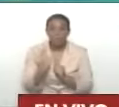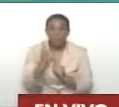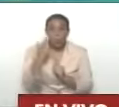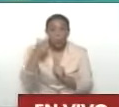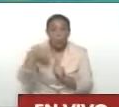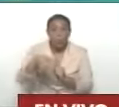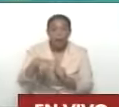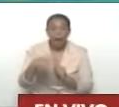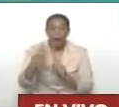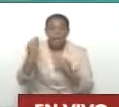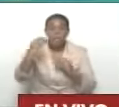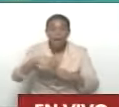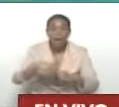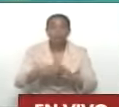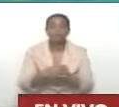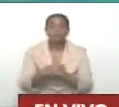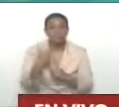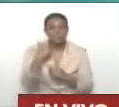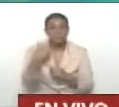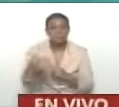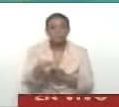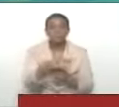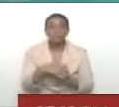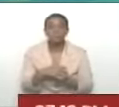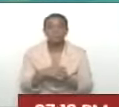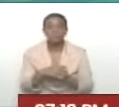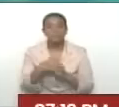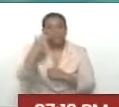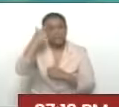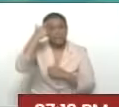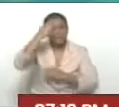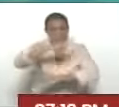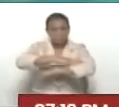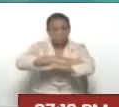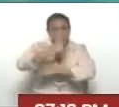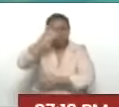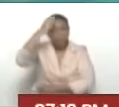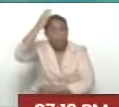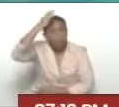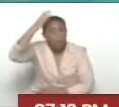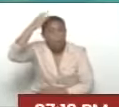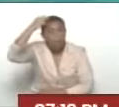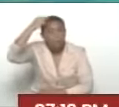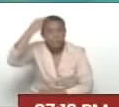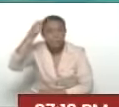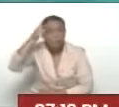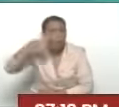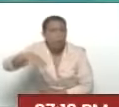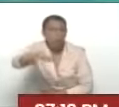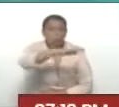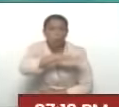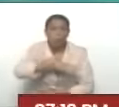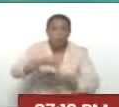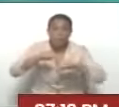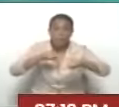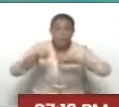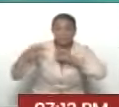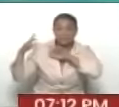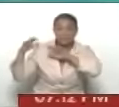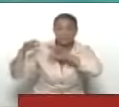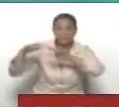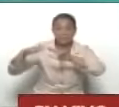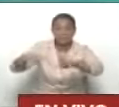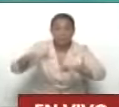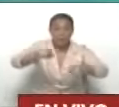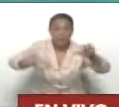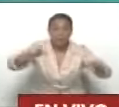al máximo en la generación de conciencia de nuestro pueblo, en la movilización y empoderamiento de